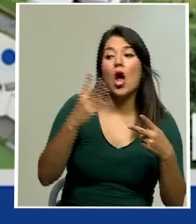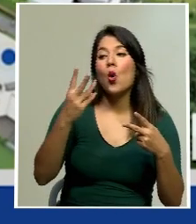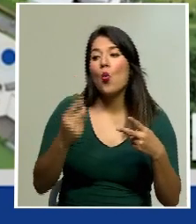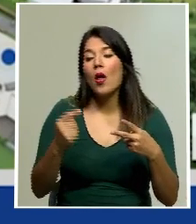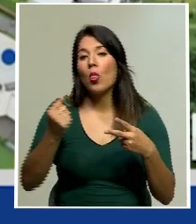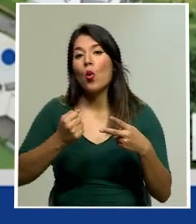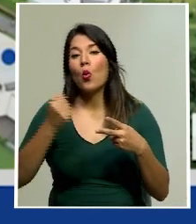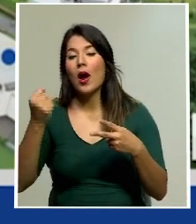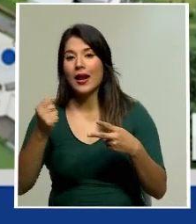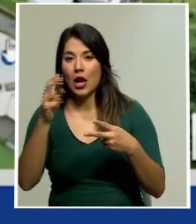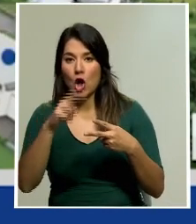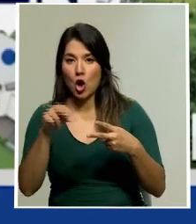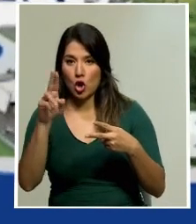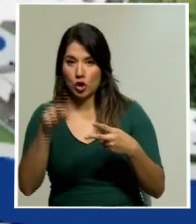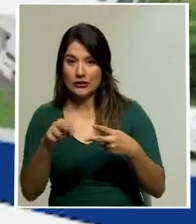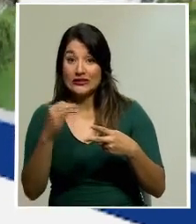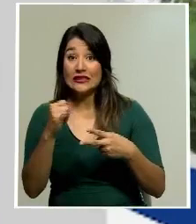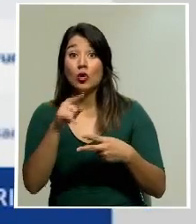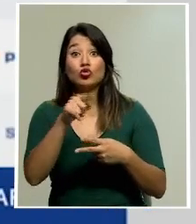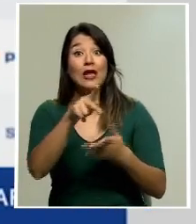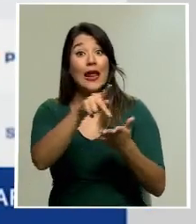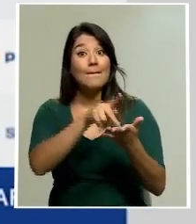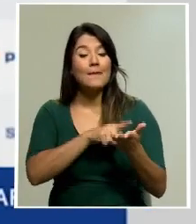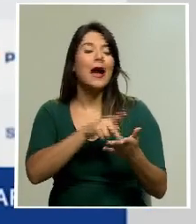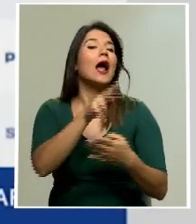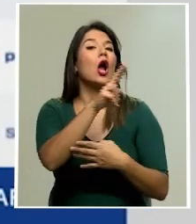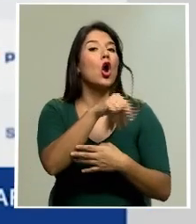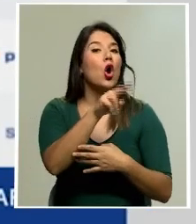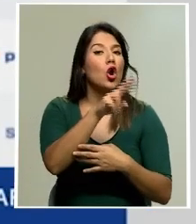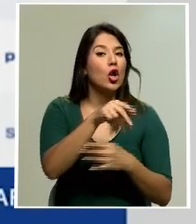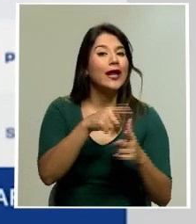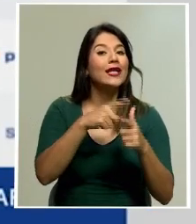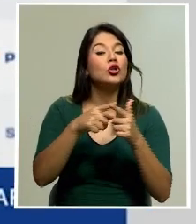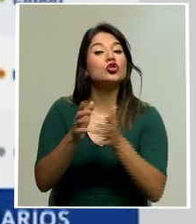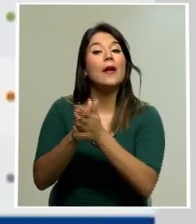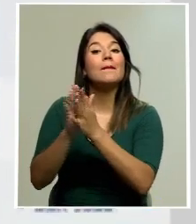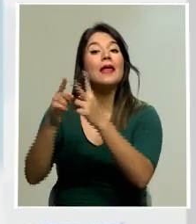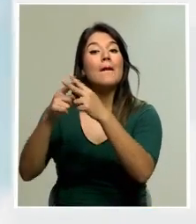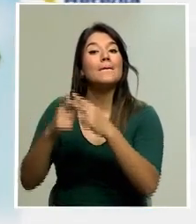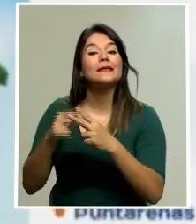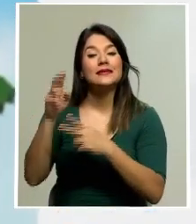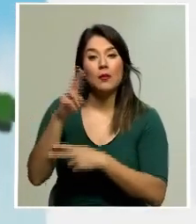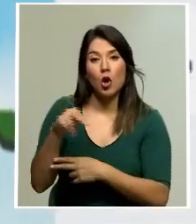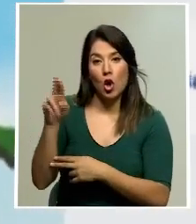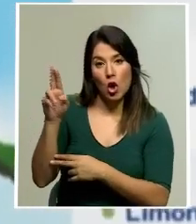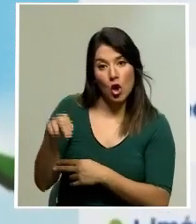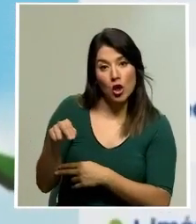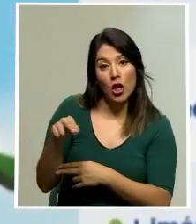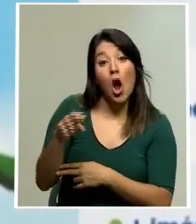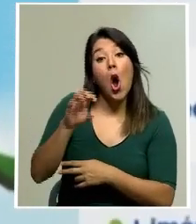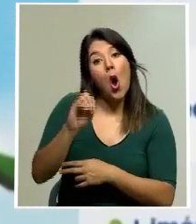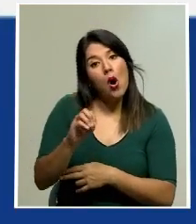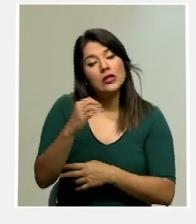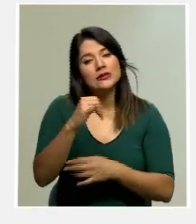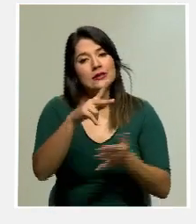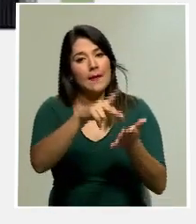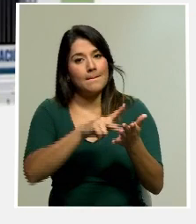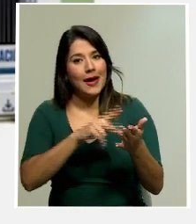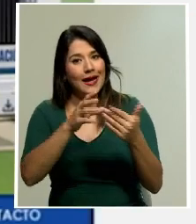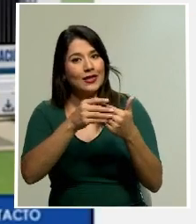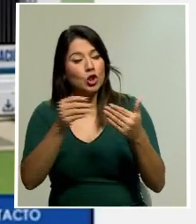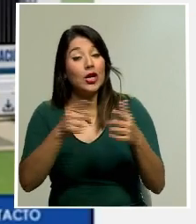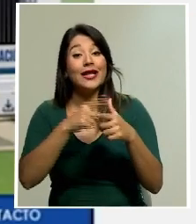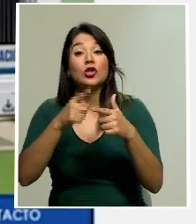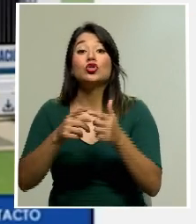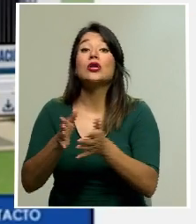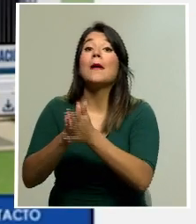comprometer. Si usted gana en colones, entonces endeúdese con activos en colones. Y si gana en dólares, endeúdese